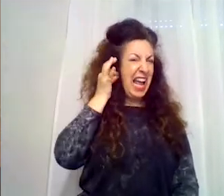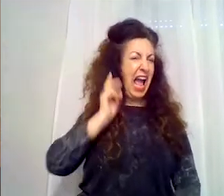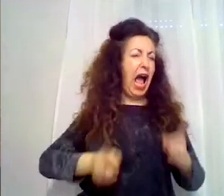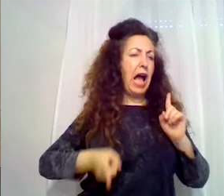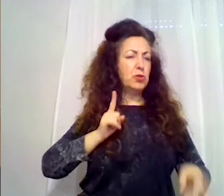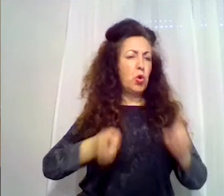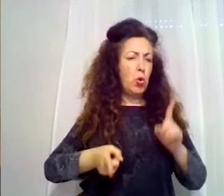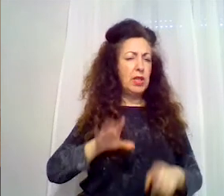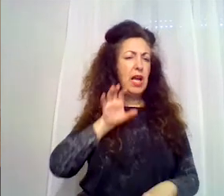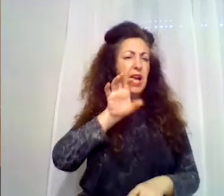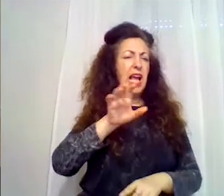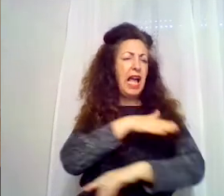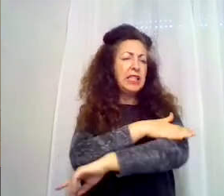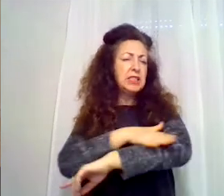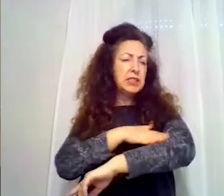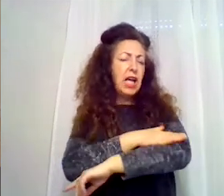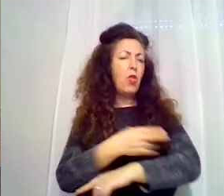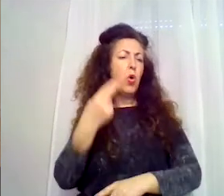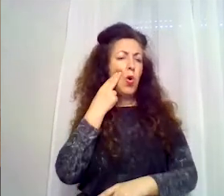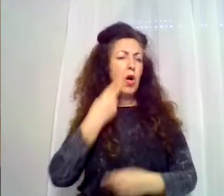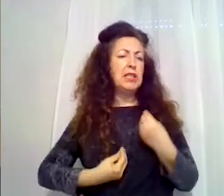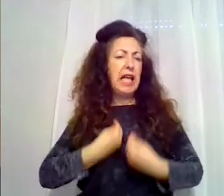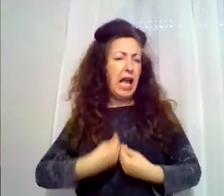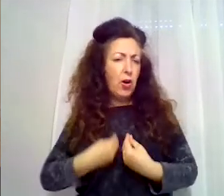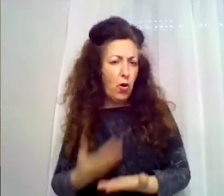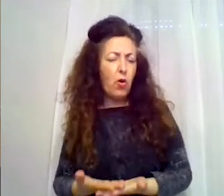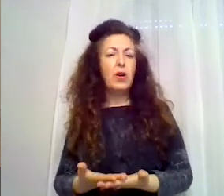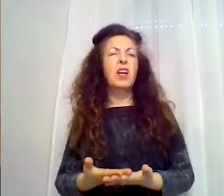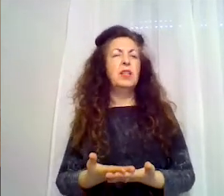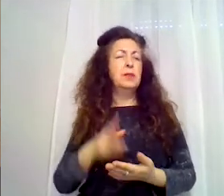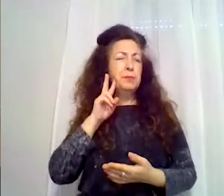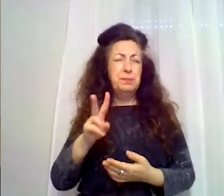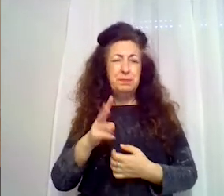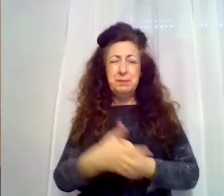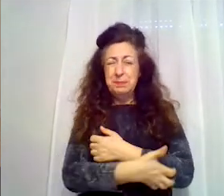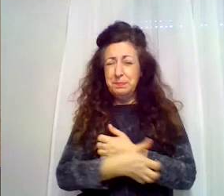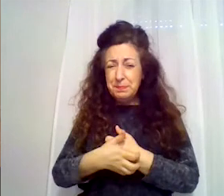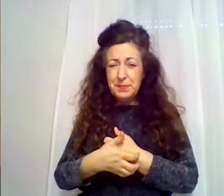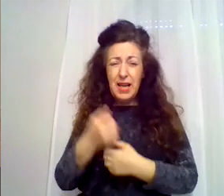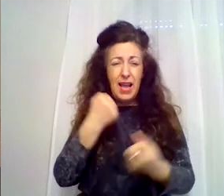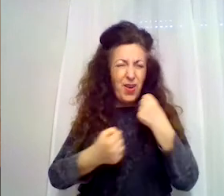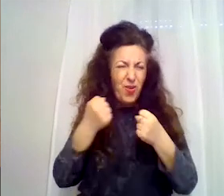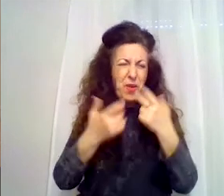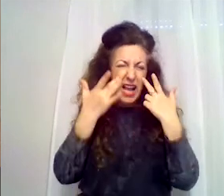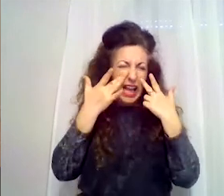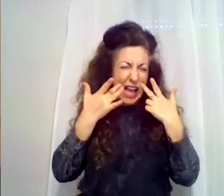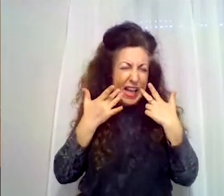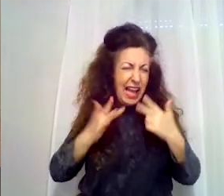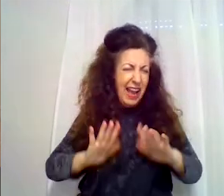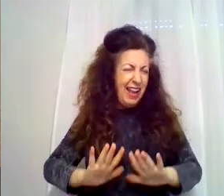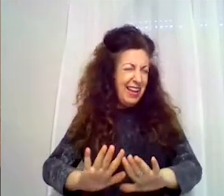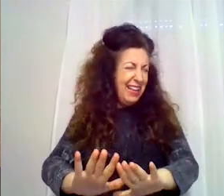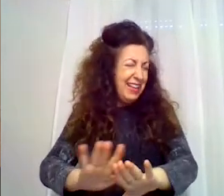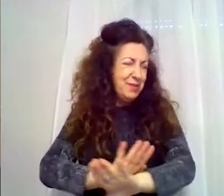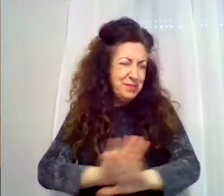no había, como usted ha dicho muy bien, no había camino. Es decir, al hijo de un zapatero, el zapatero no lo podía llevar a Cambridge. El que le lleva a